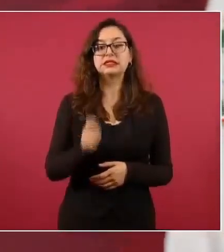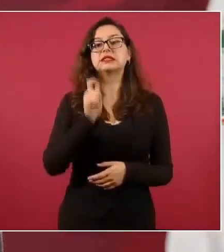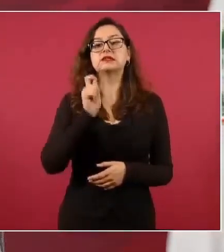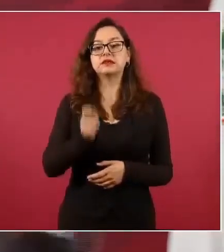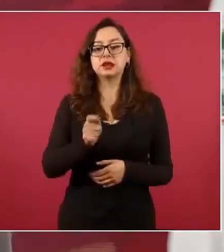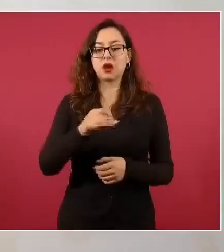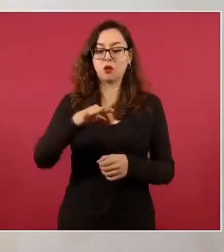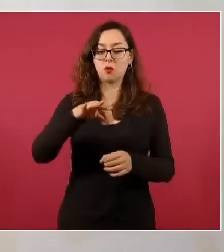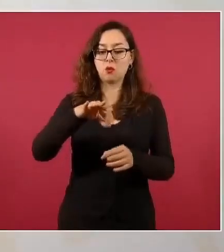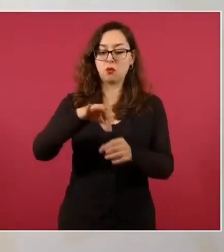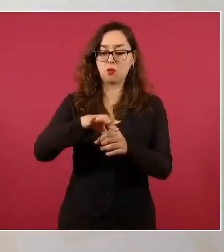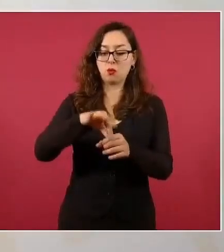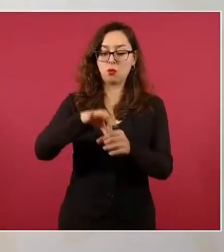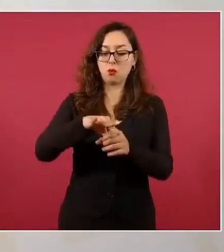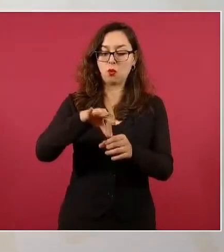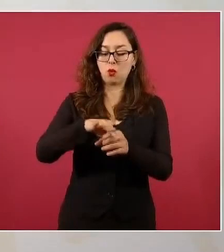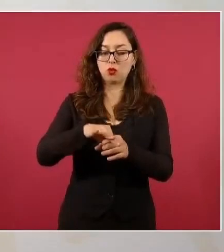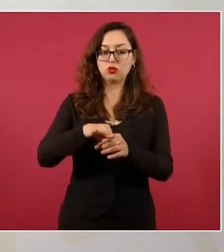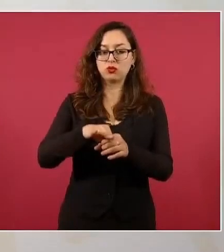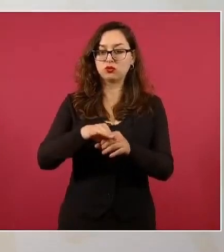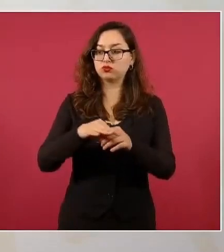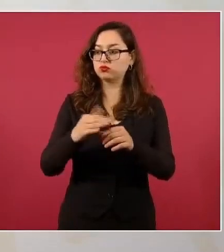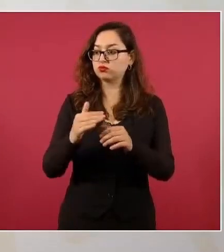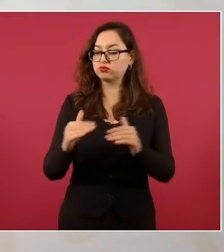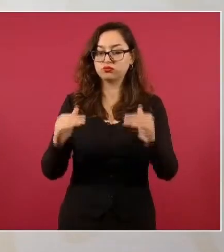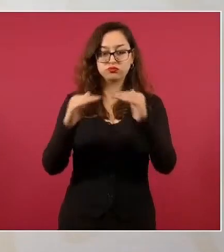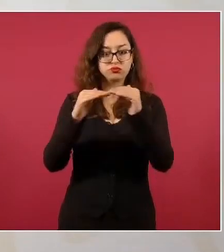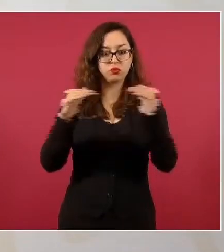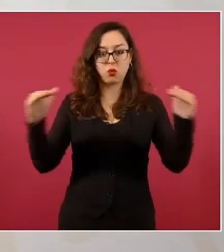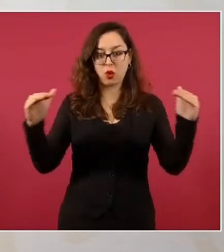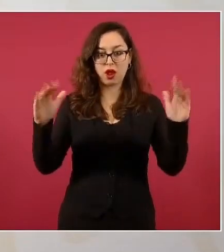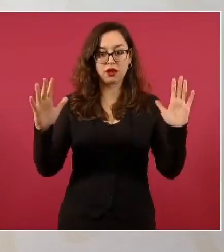mismo el voto del pobre que el voto del rico?